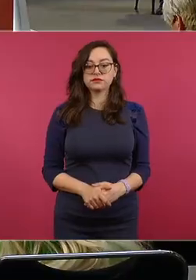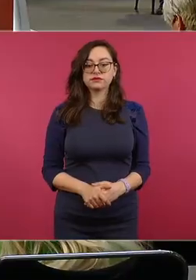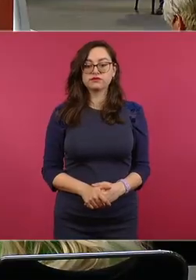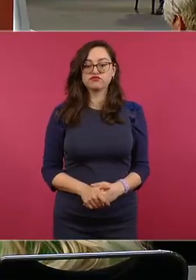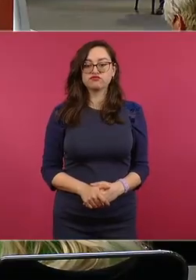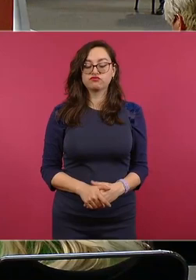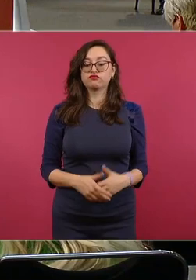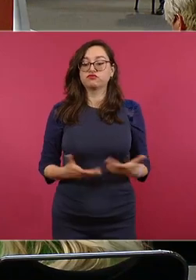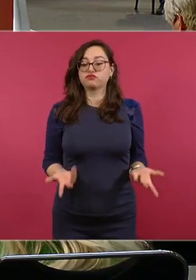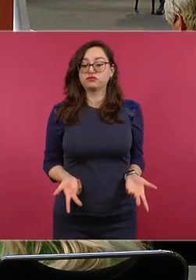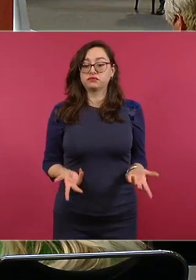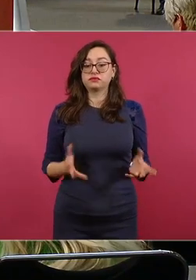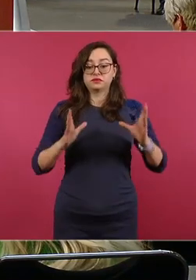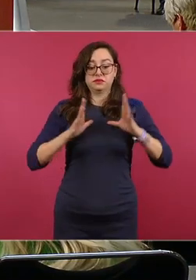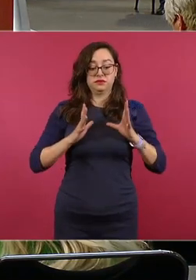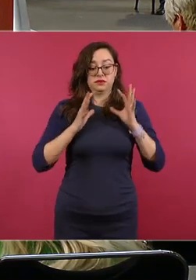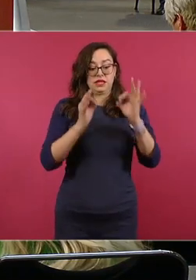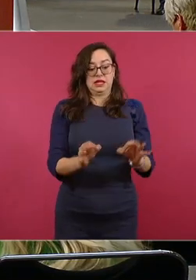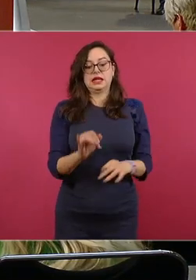el IFETEL,